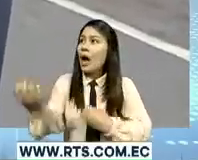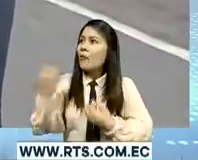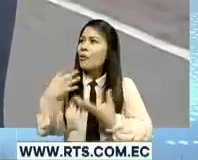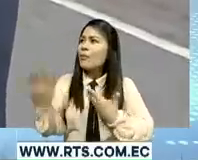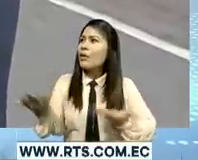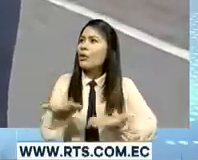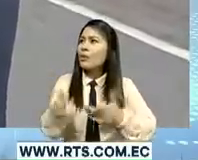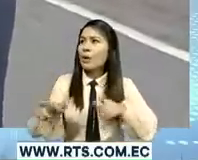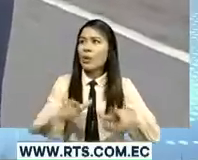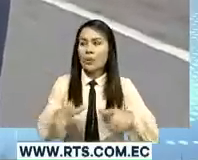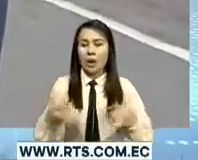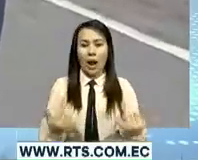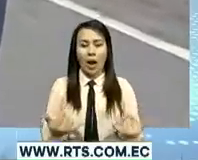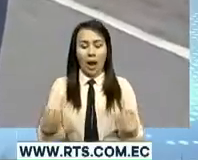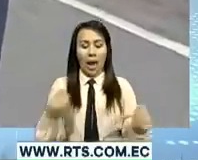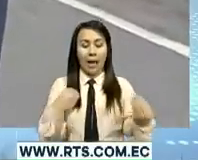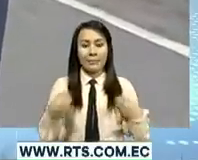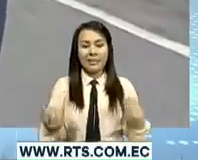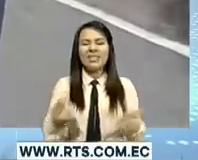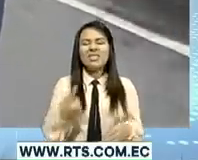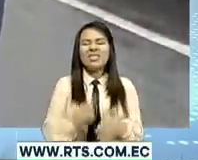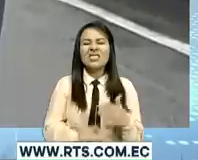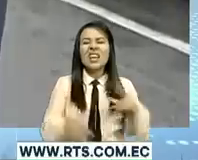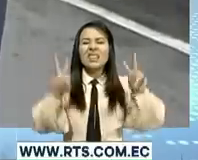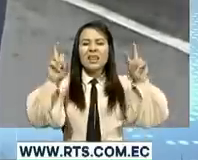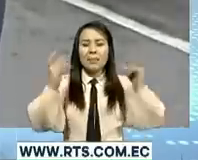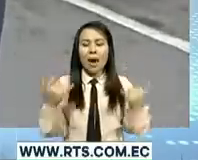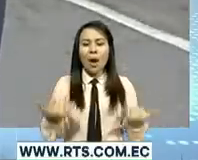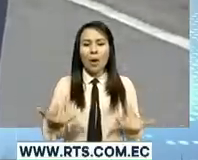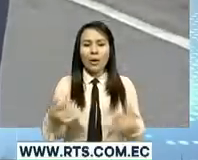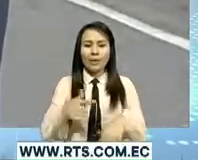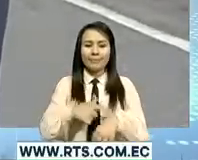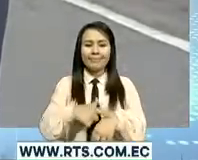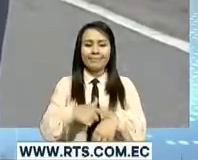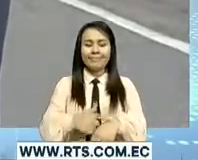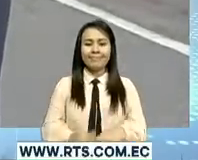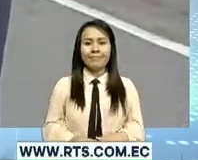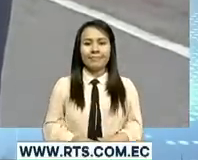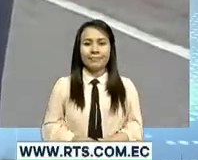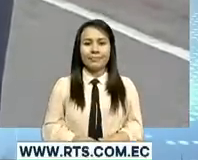estás exactamente y qué es lo que acontece a esta hora? Buenos días.